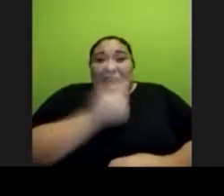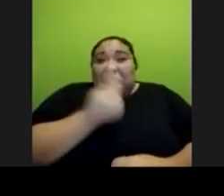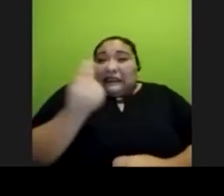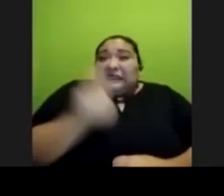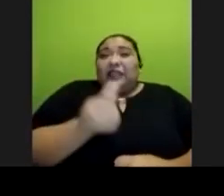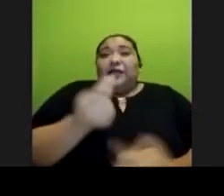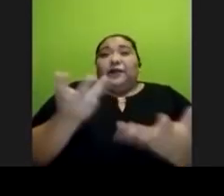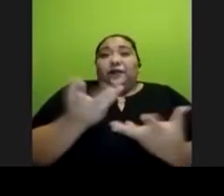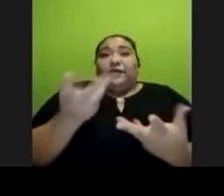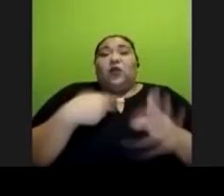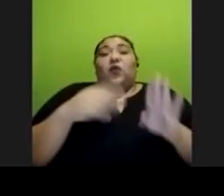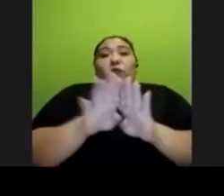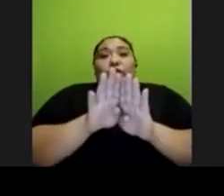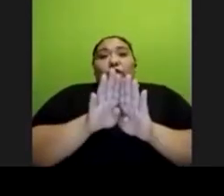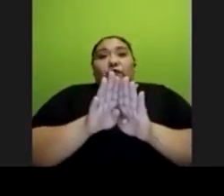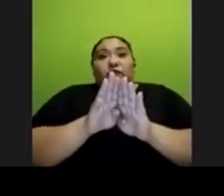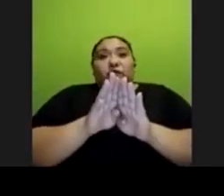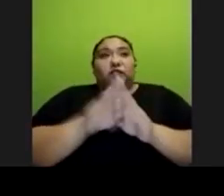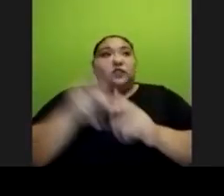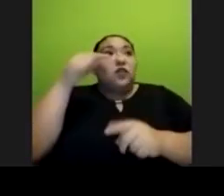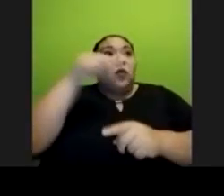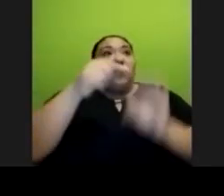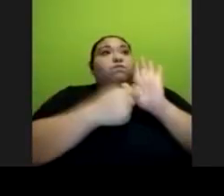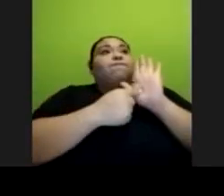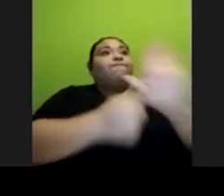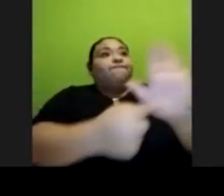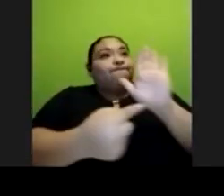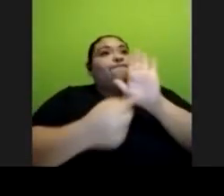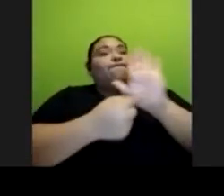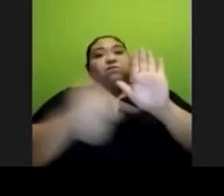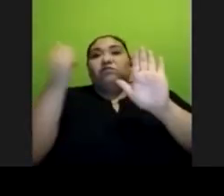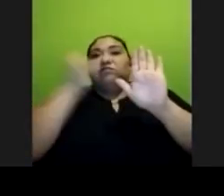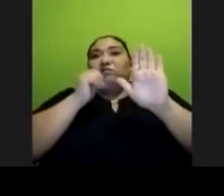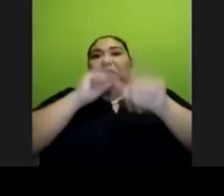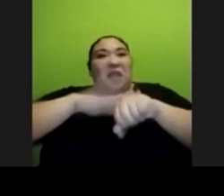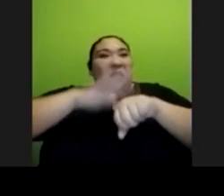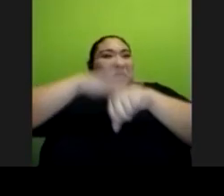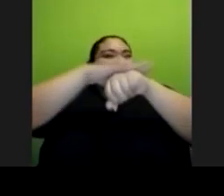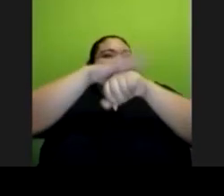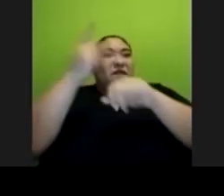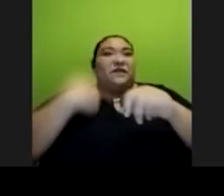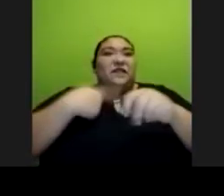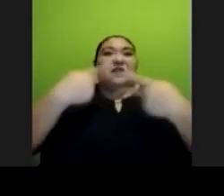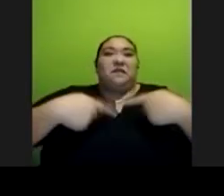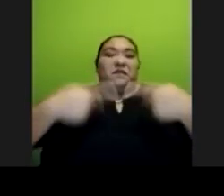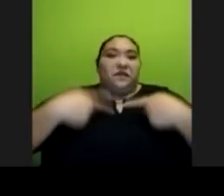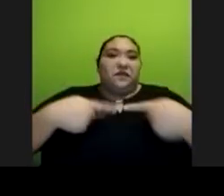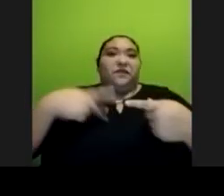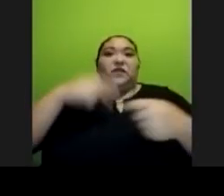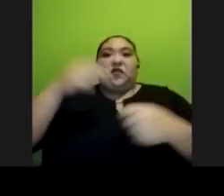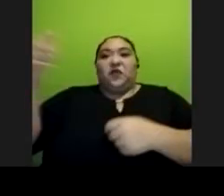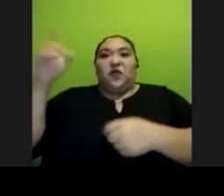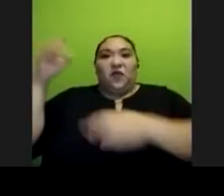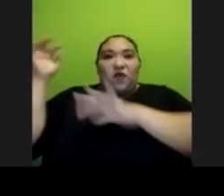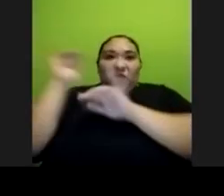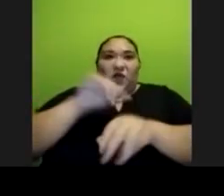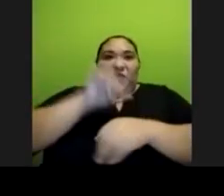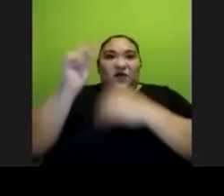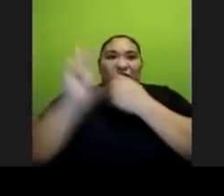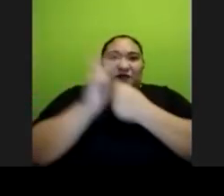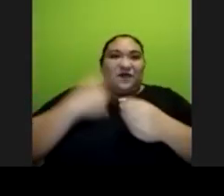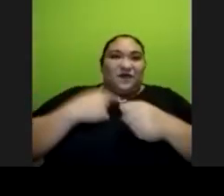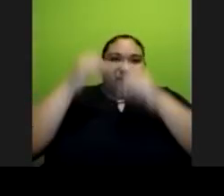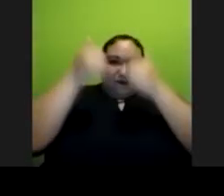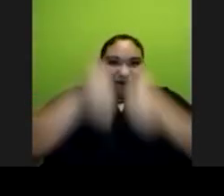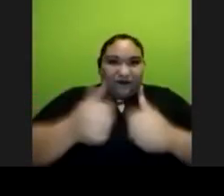contribución que hacen las personas refugiadas a la sociedad, a la economía, a la cultura mexicanas. Y